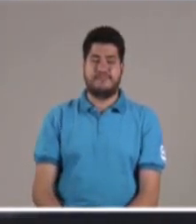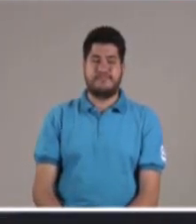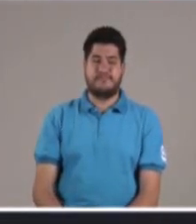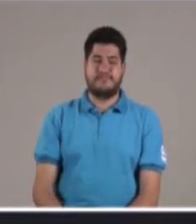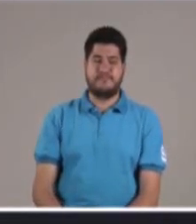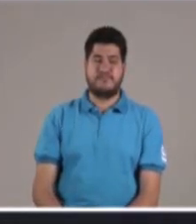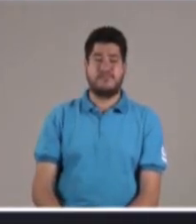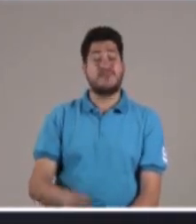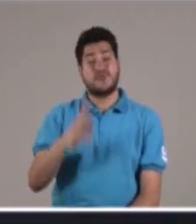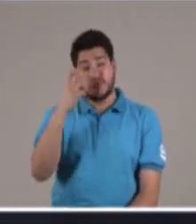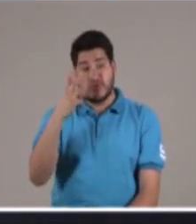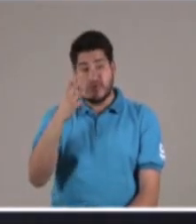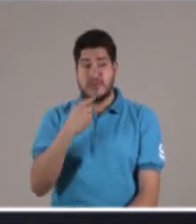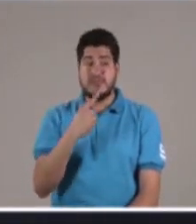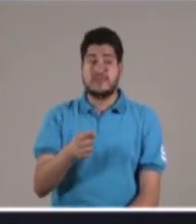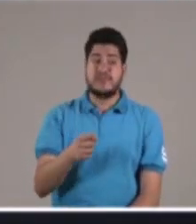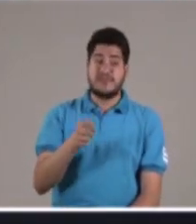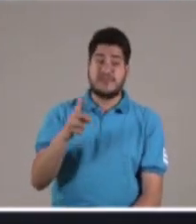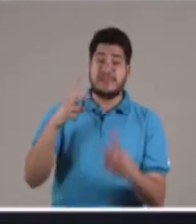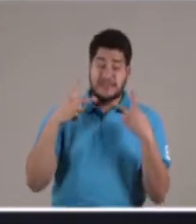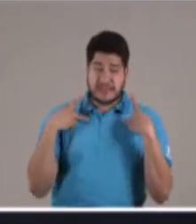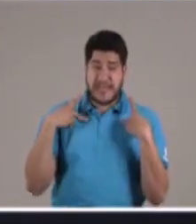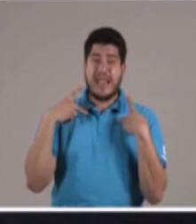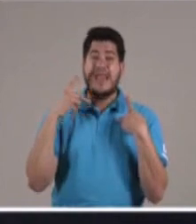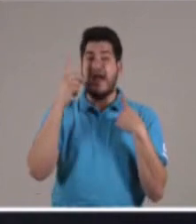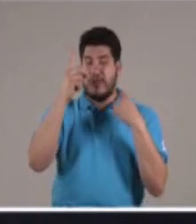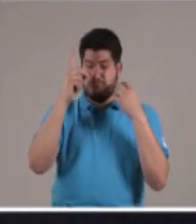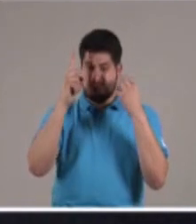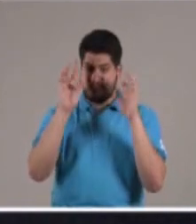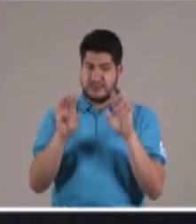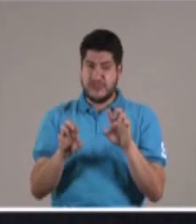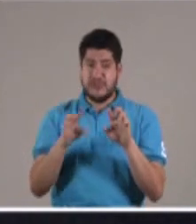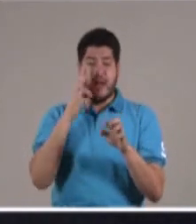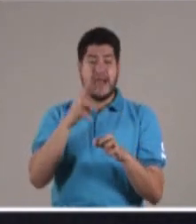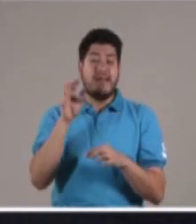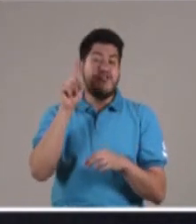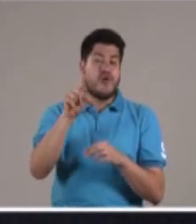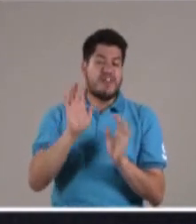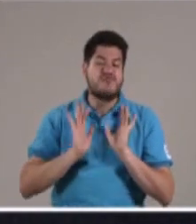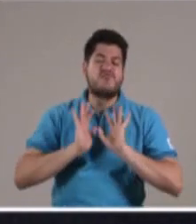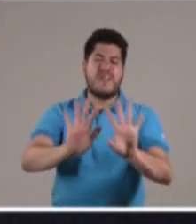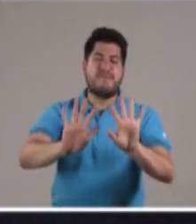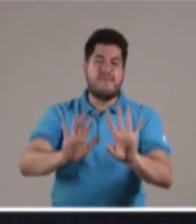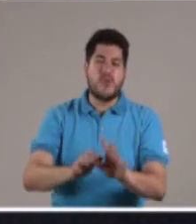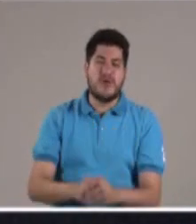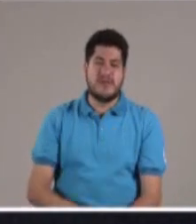una vez más dile pero ahora dile hay alguien que vio que te empujaron